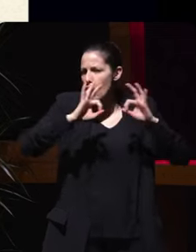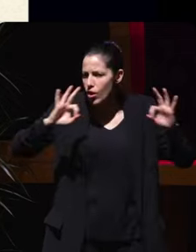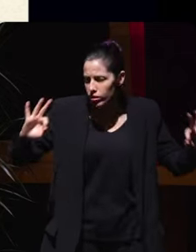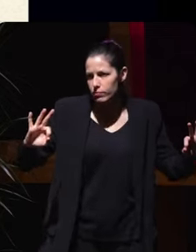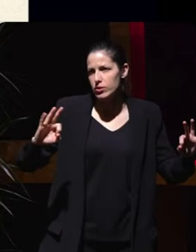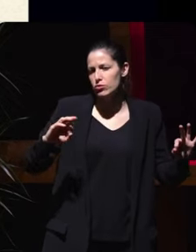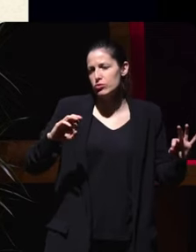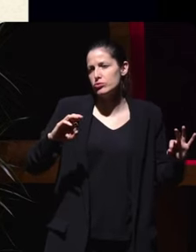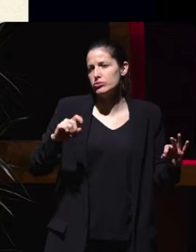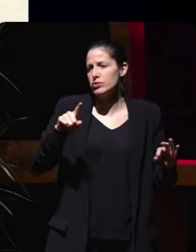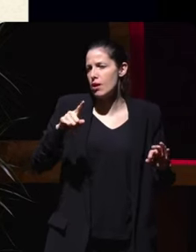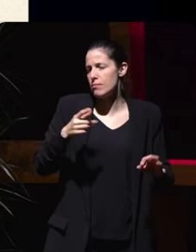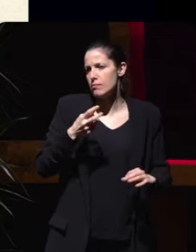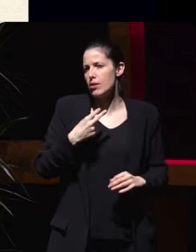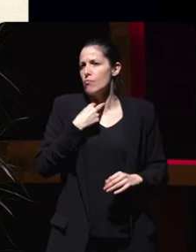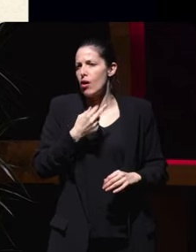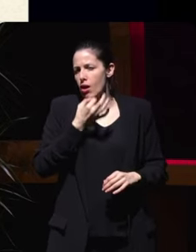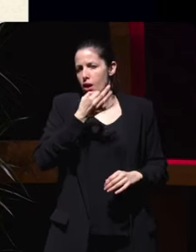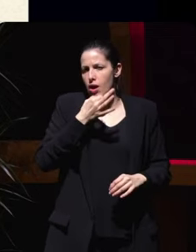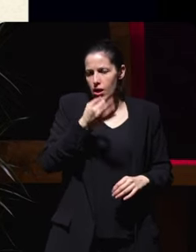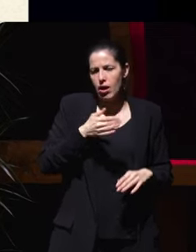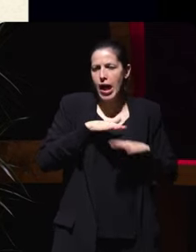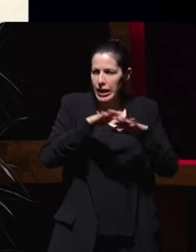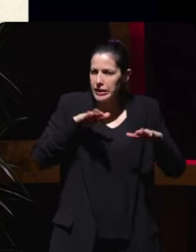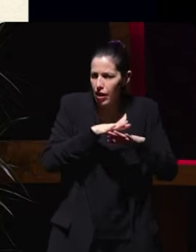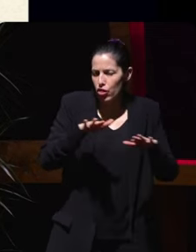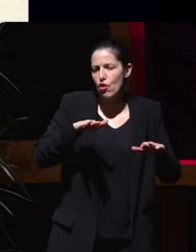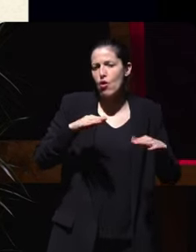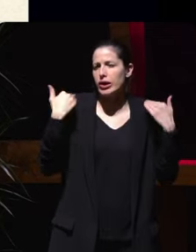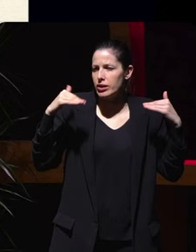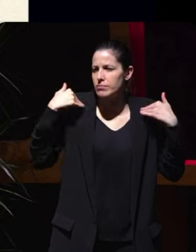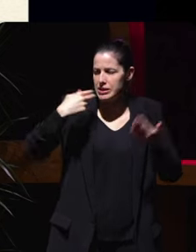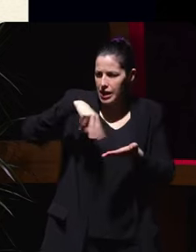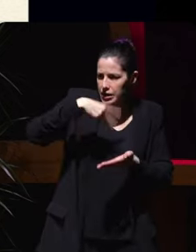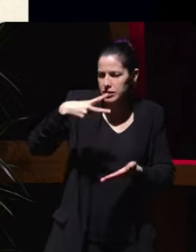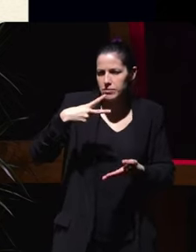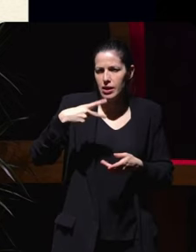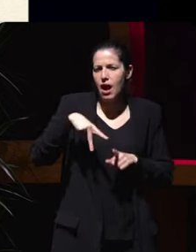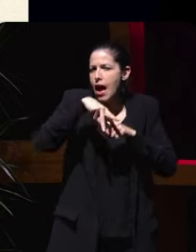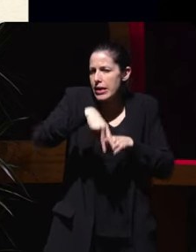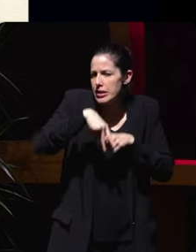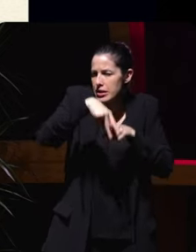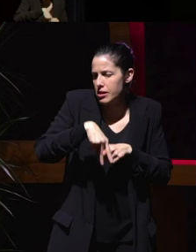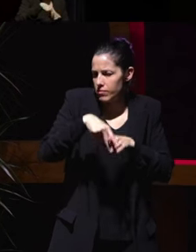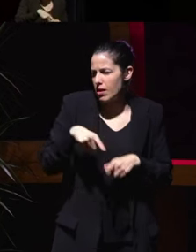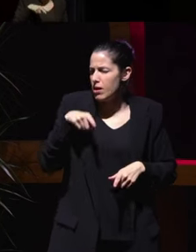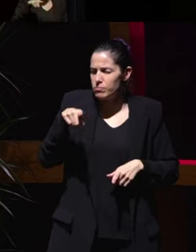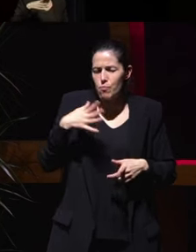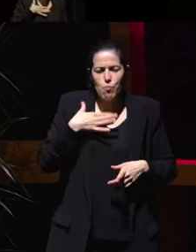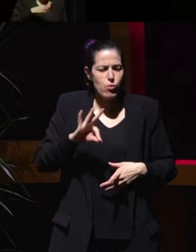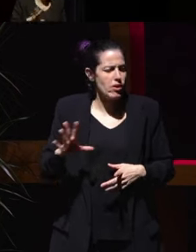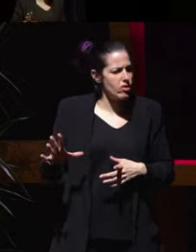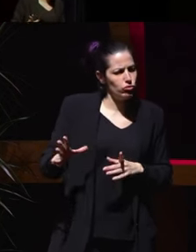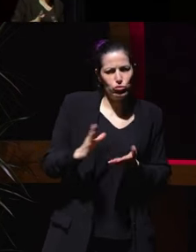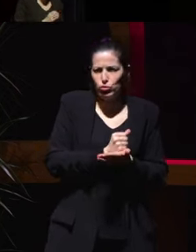as mellores retransmisións, natación sincronizada, ximnasia rítmica, hípica, fai todo o que lle dé a gana. É un